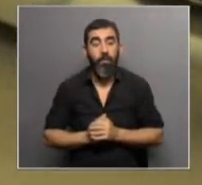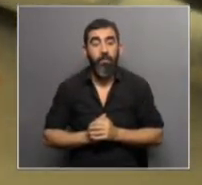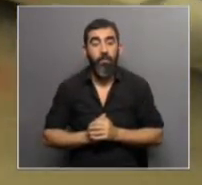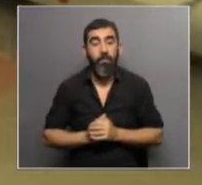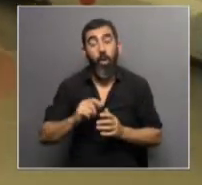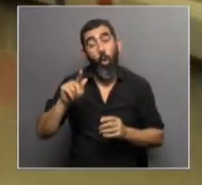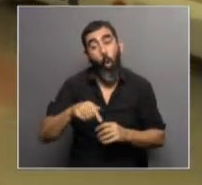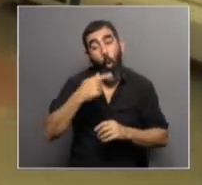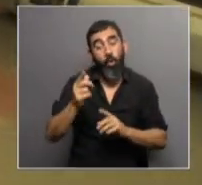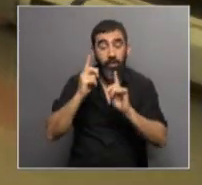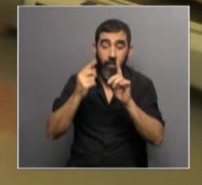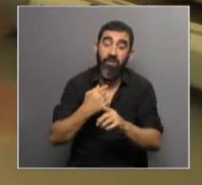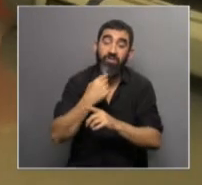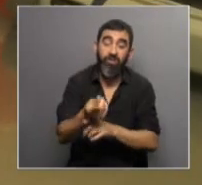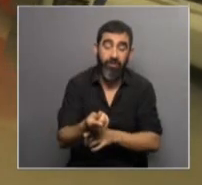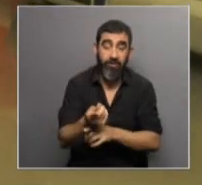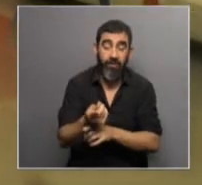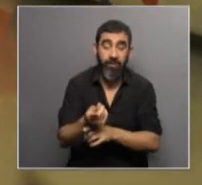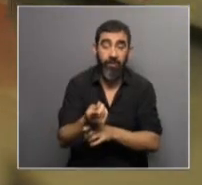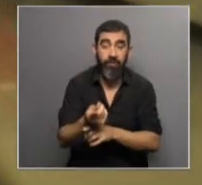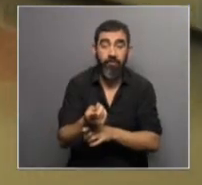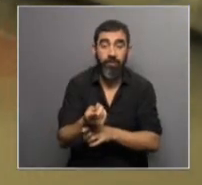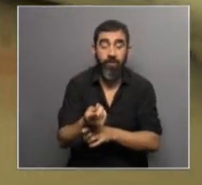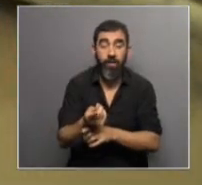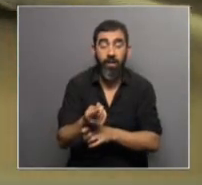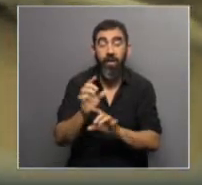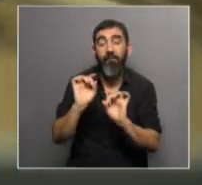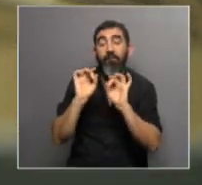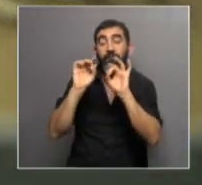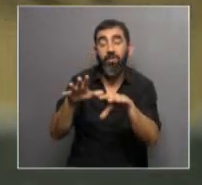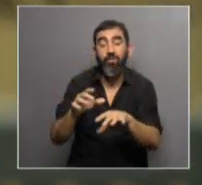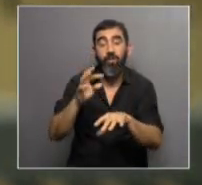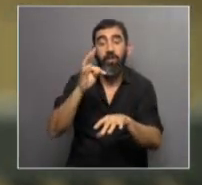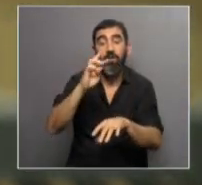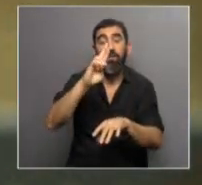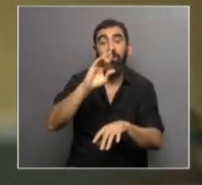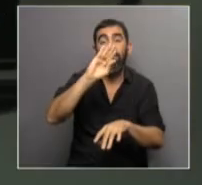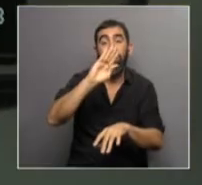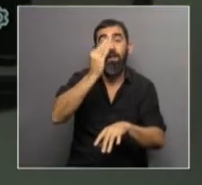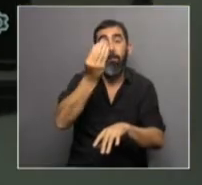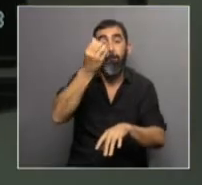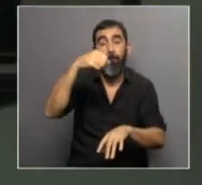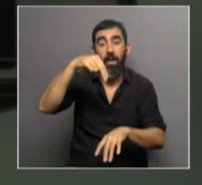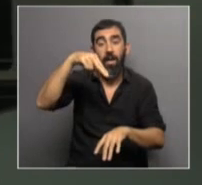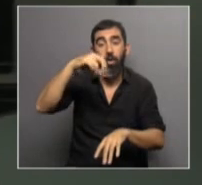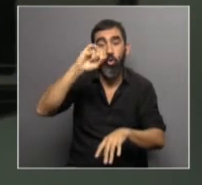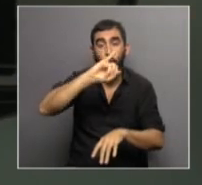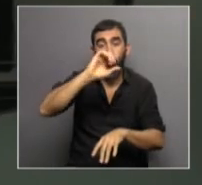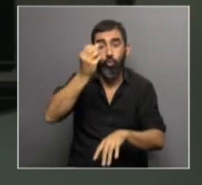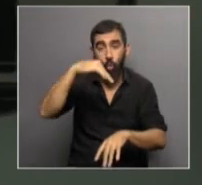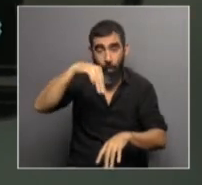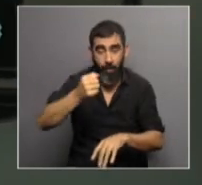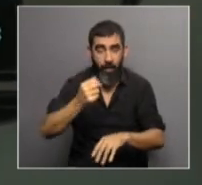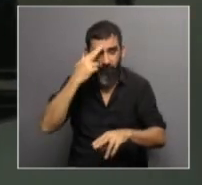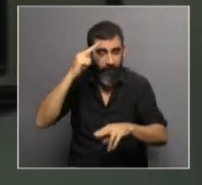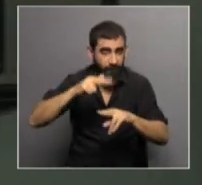otra de las aplicaciones que le damos a los 1000 intestinos es en el modelo de infección con trypanosoma cruzi el agente causal del mal de chagas